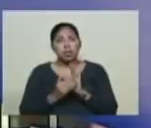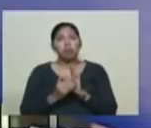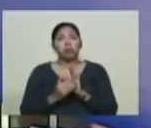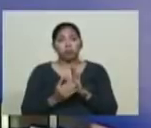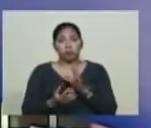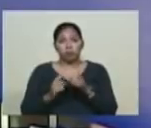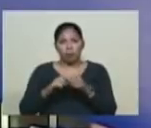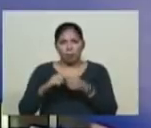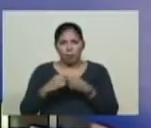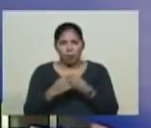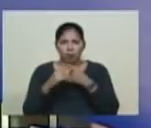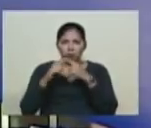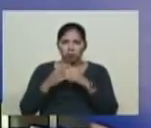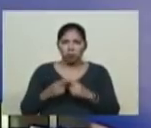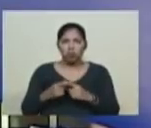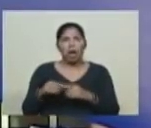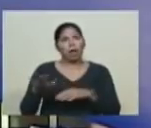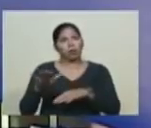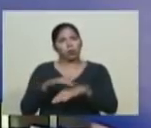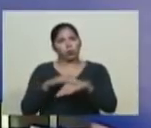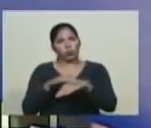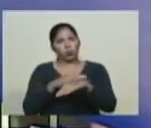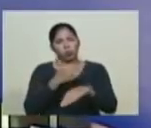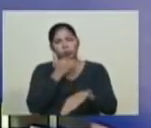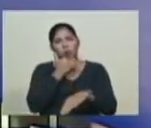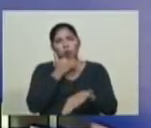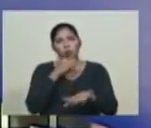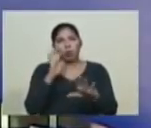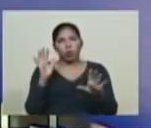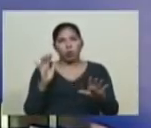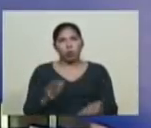Ah, perdón, corrijo.